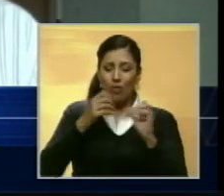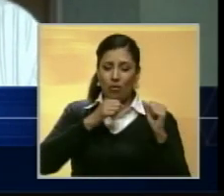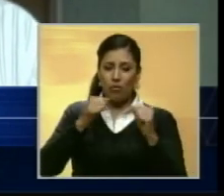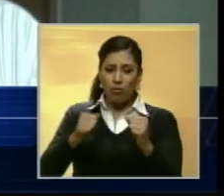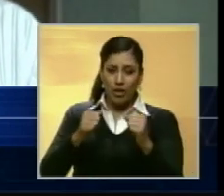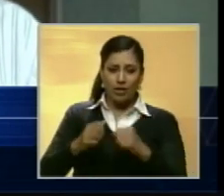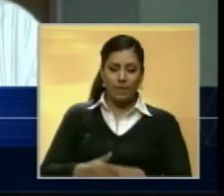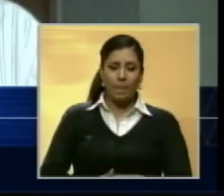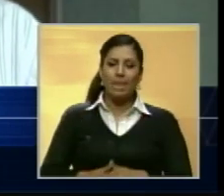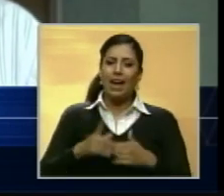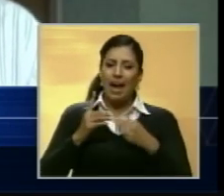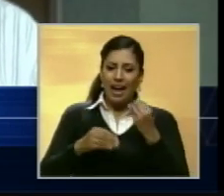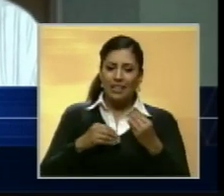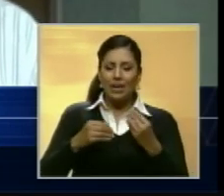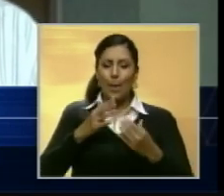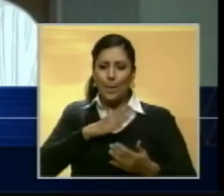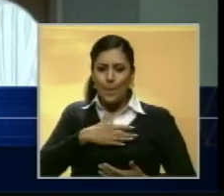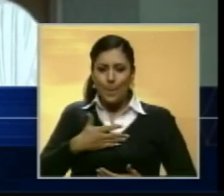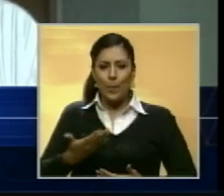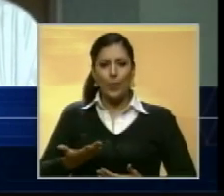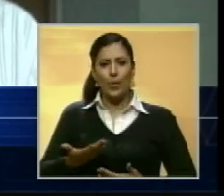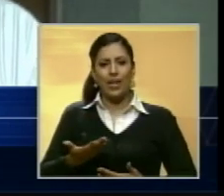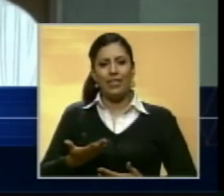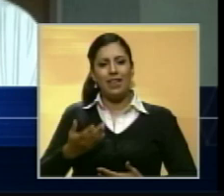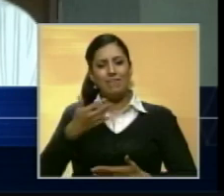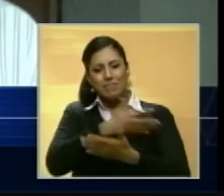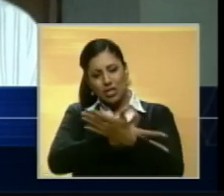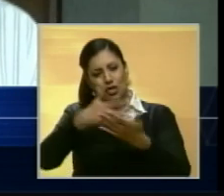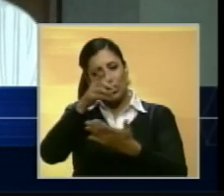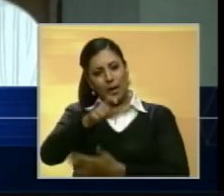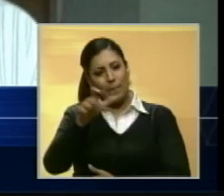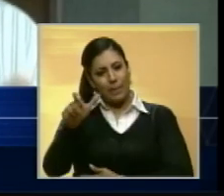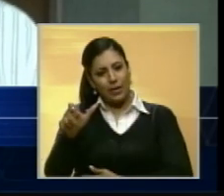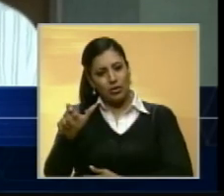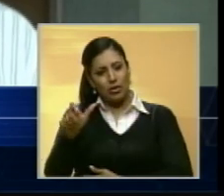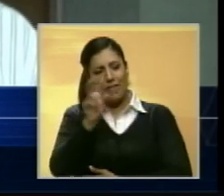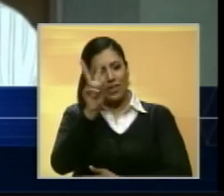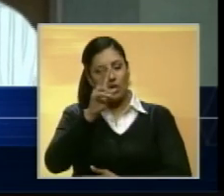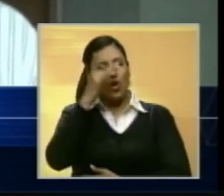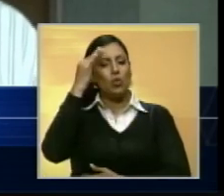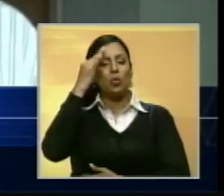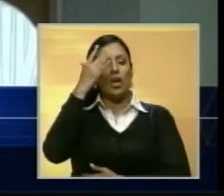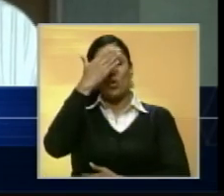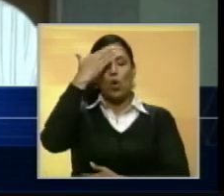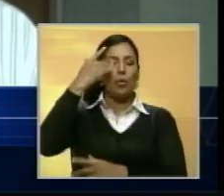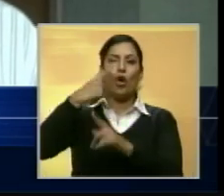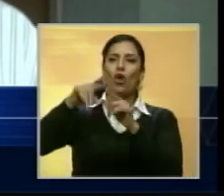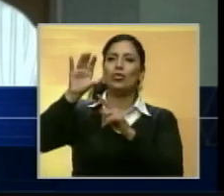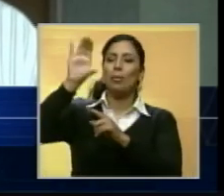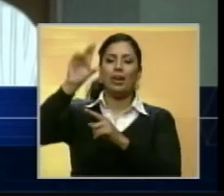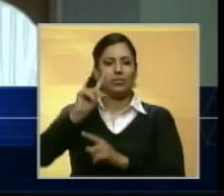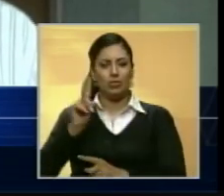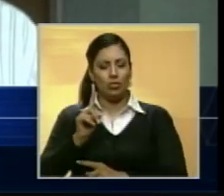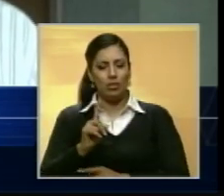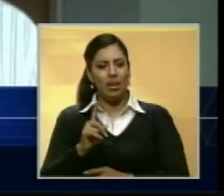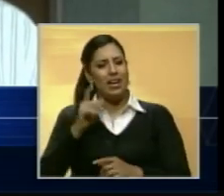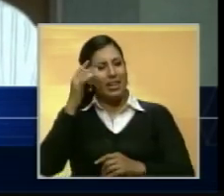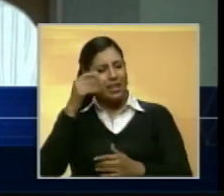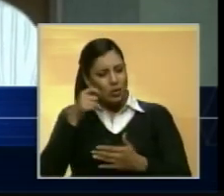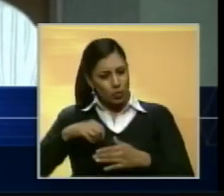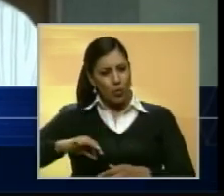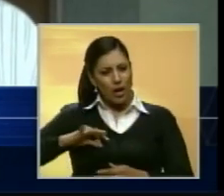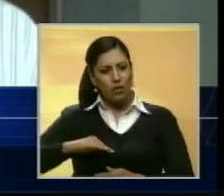firmeza, que haga posible que millones de venezolanos, su sueño no sea marcharse del país, que el